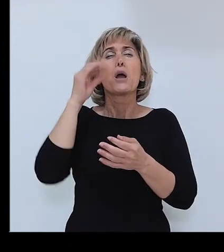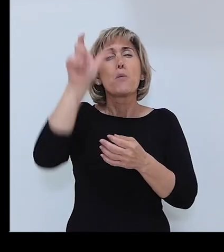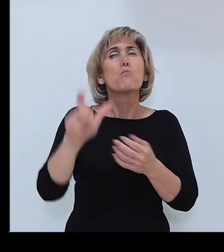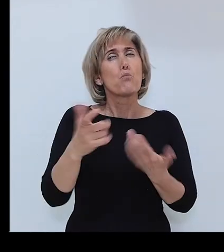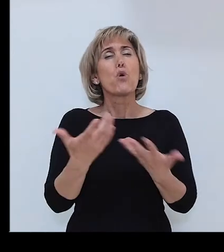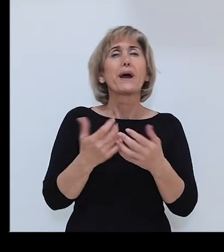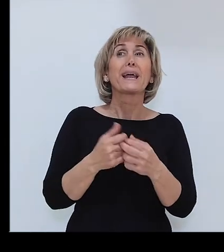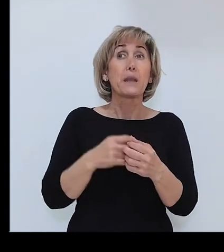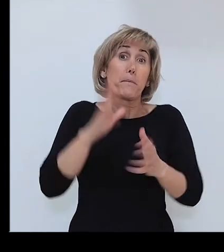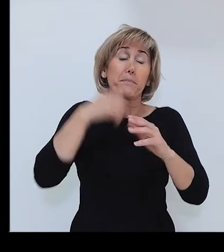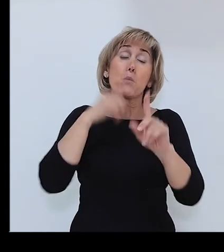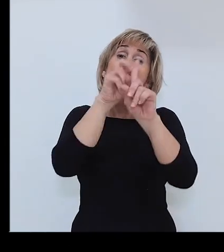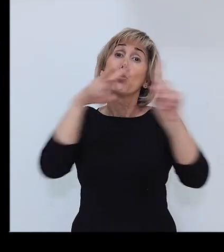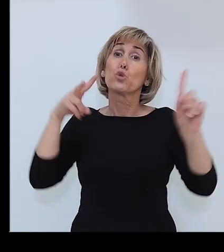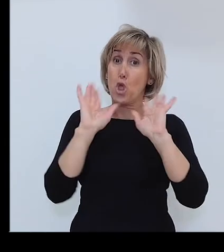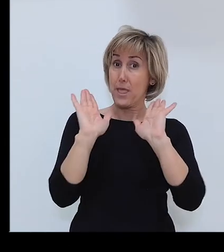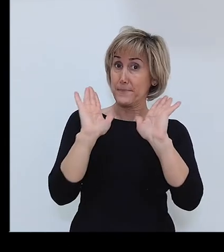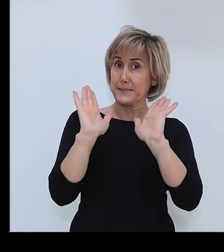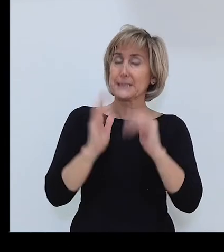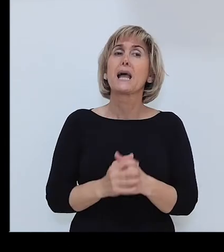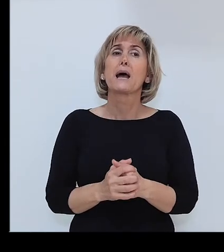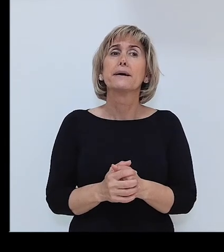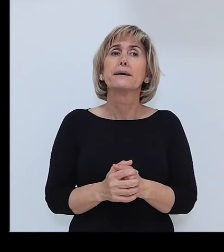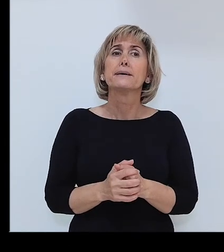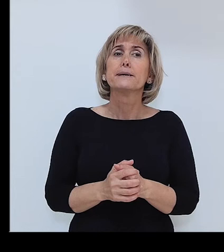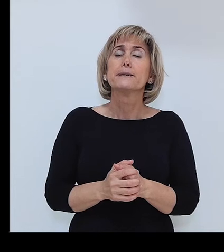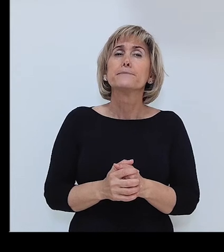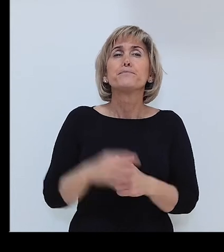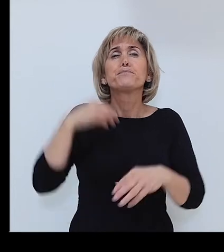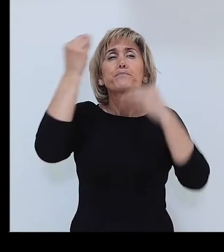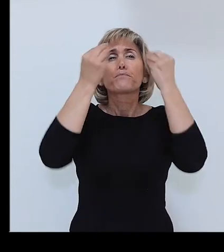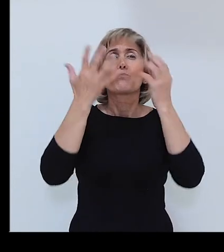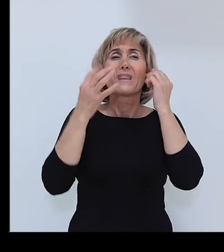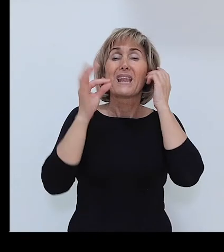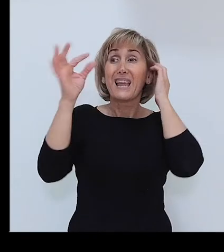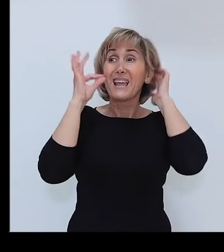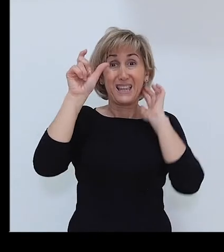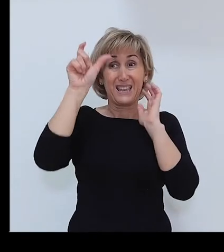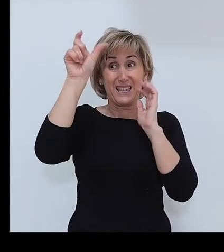comentario muy weberiano, pero tuvo mucho que ver, bajo mi punto de vista,